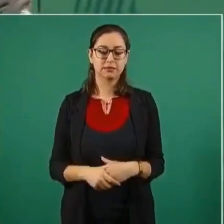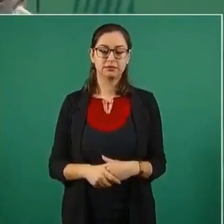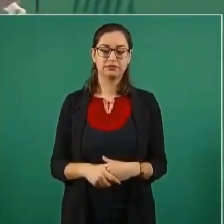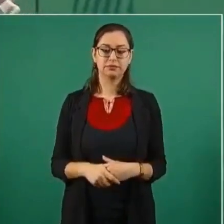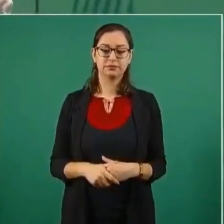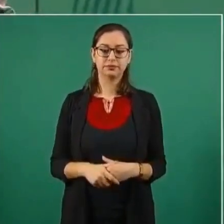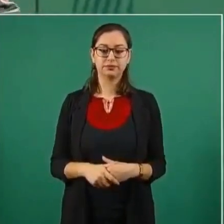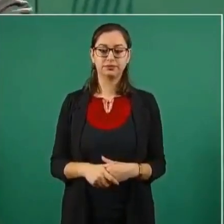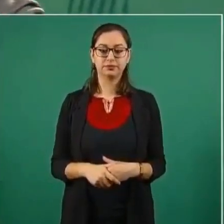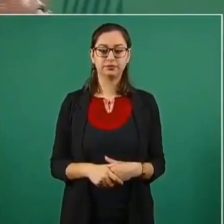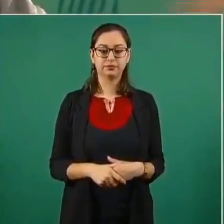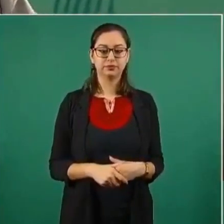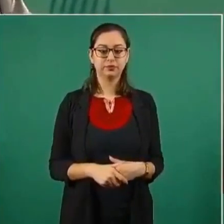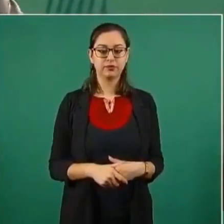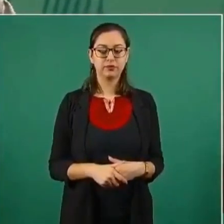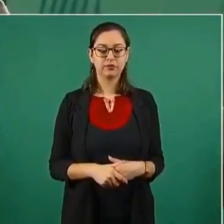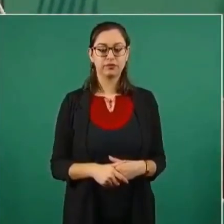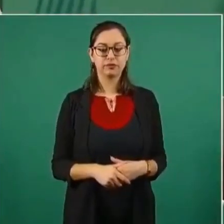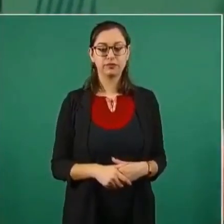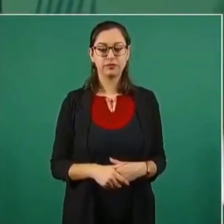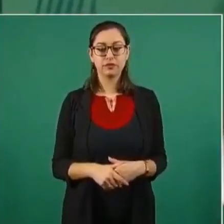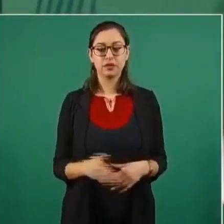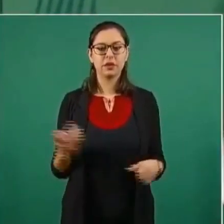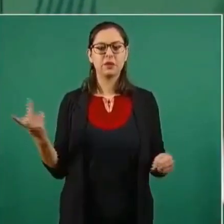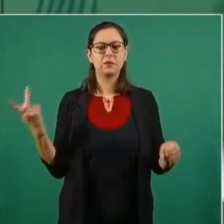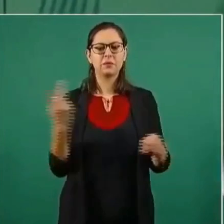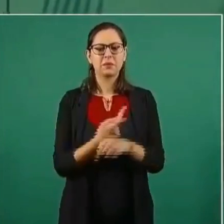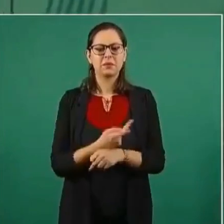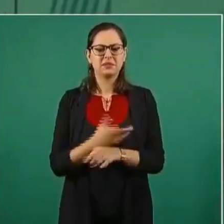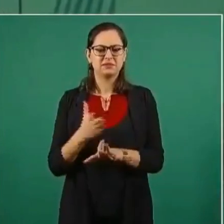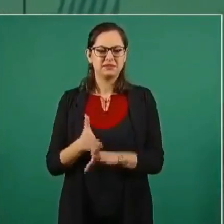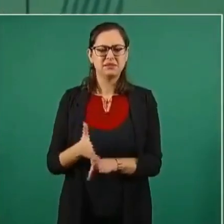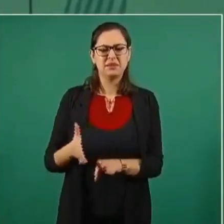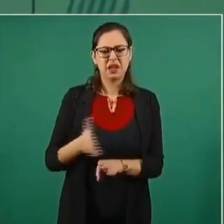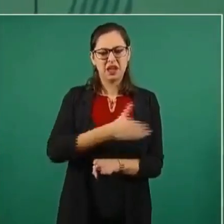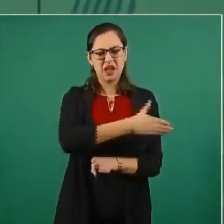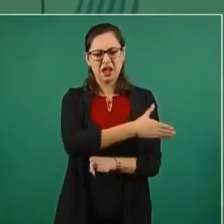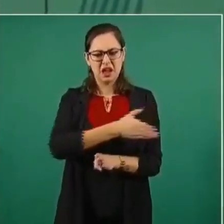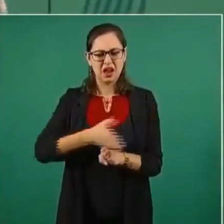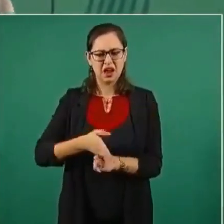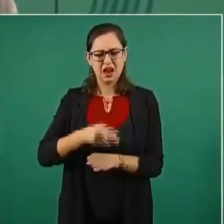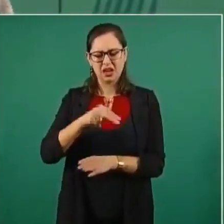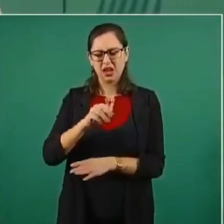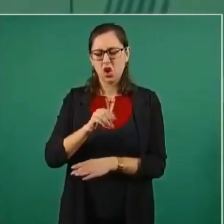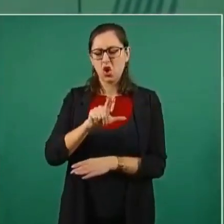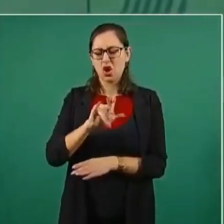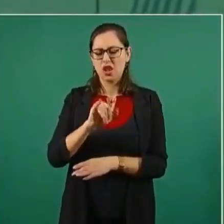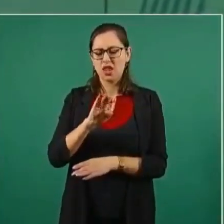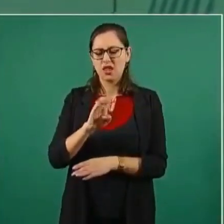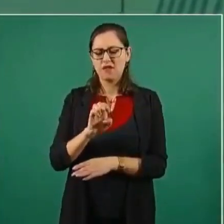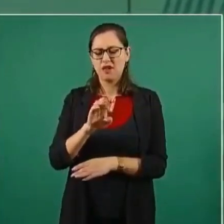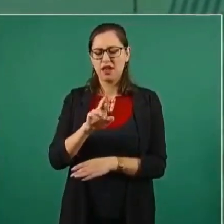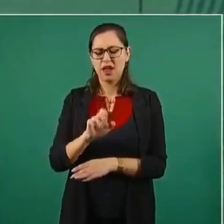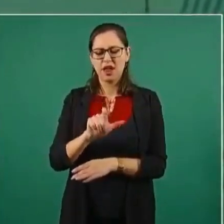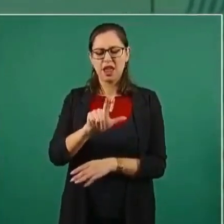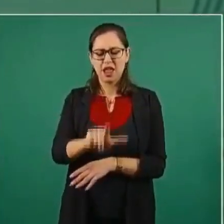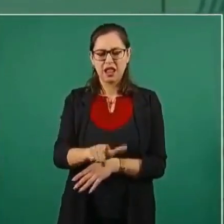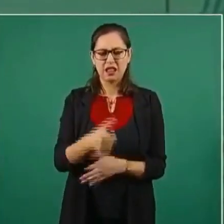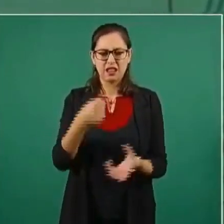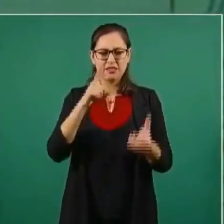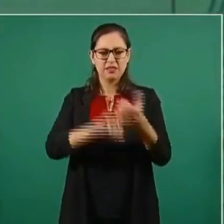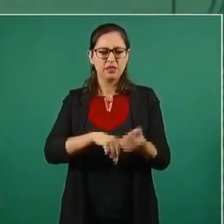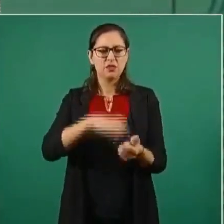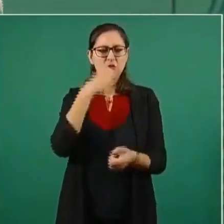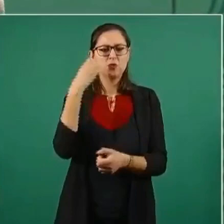de que quitaran durante el periodo neoliberal el civismo, la ética,